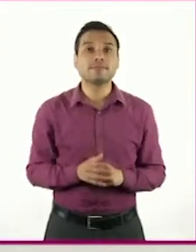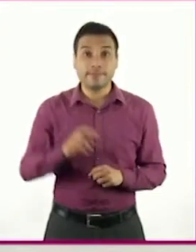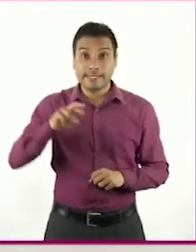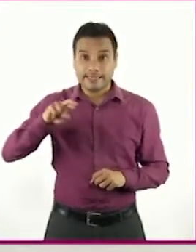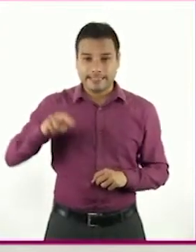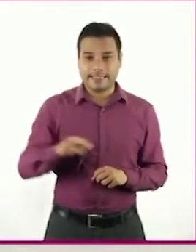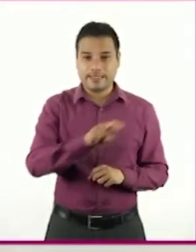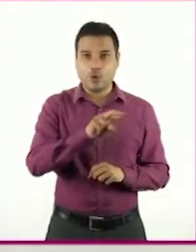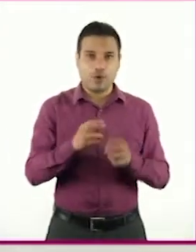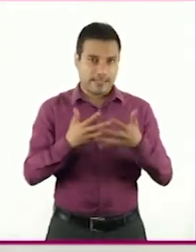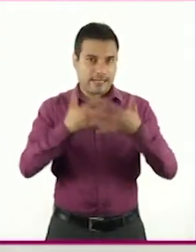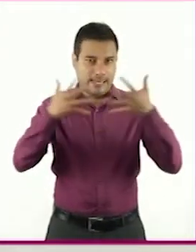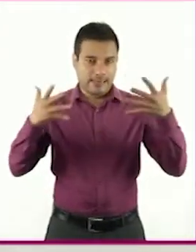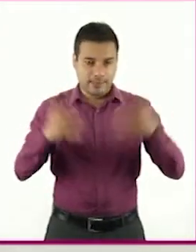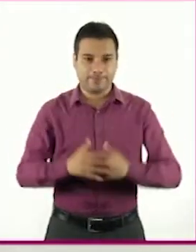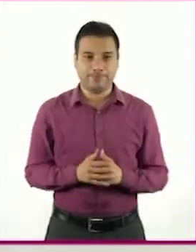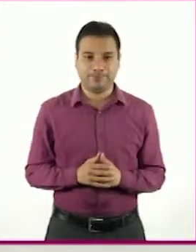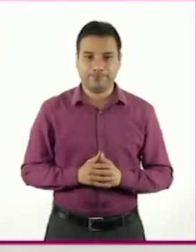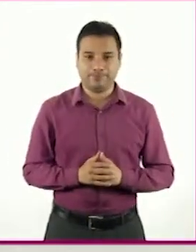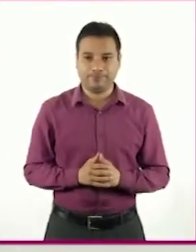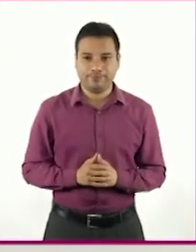Grande. Dice así: